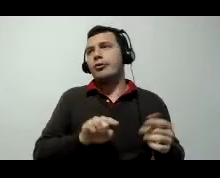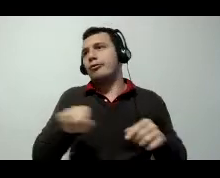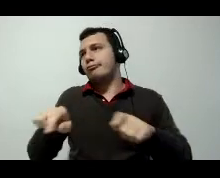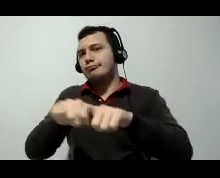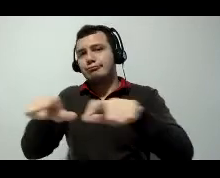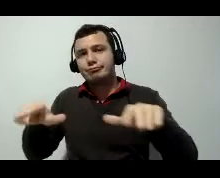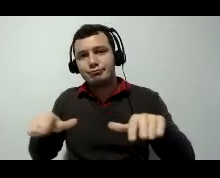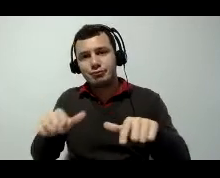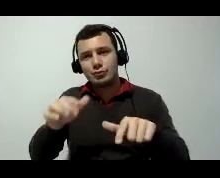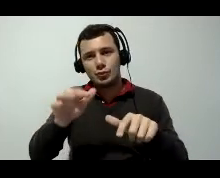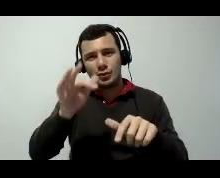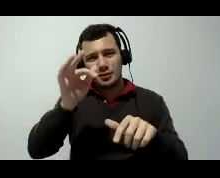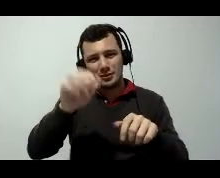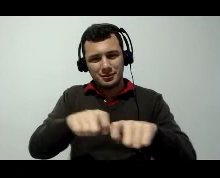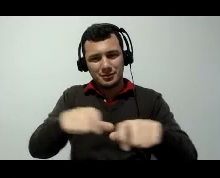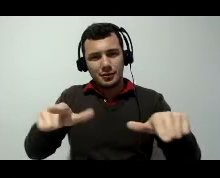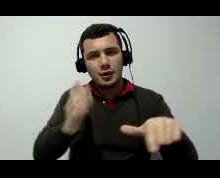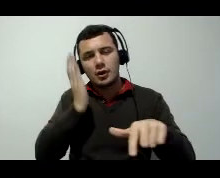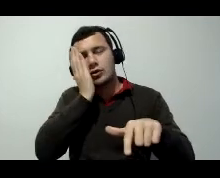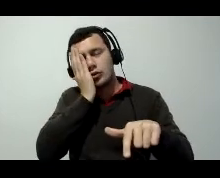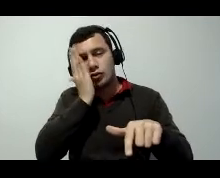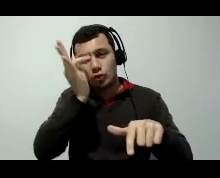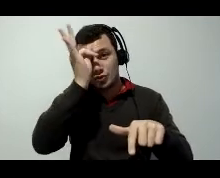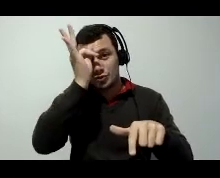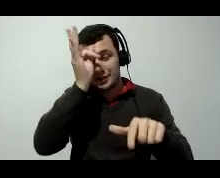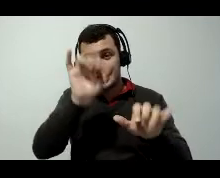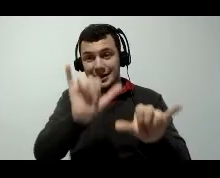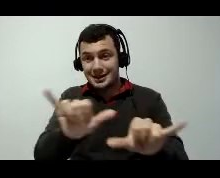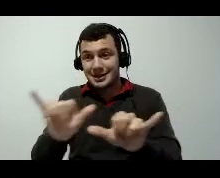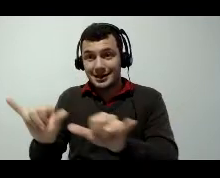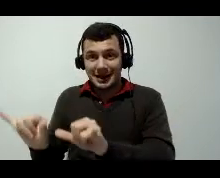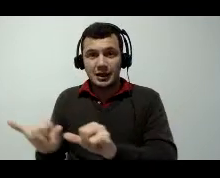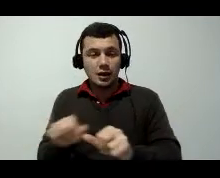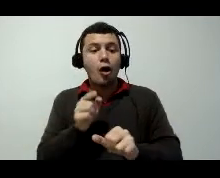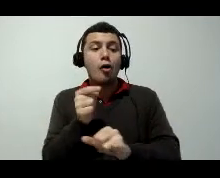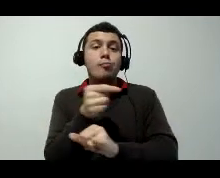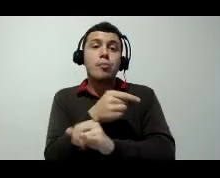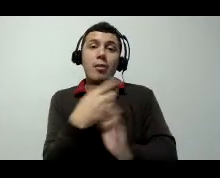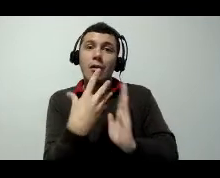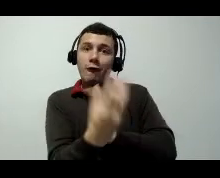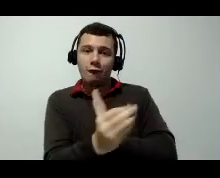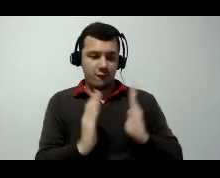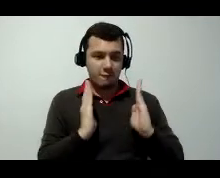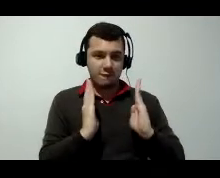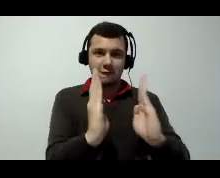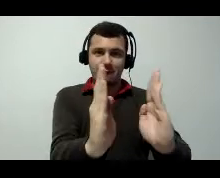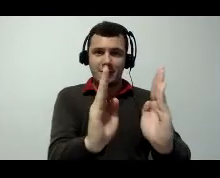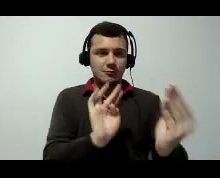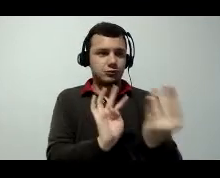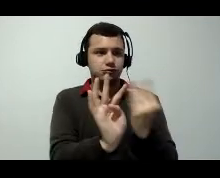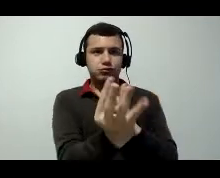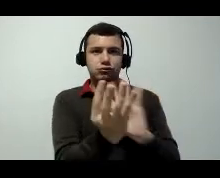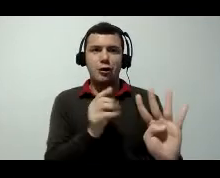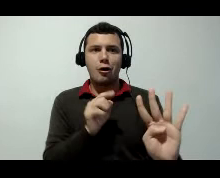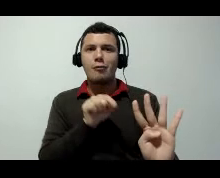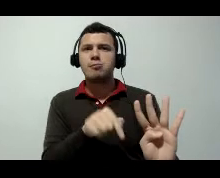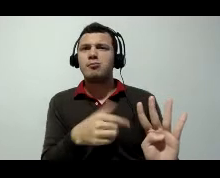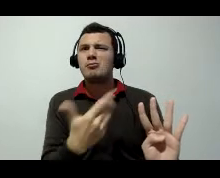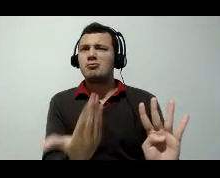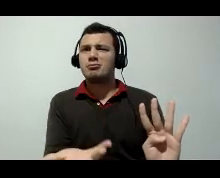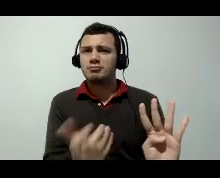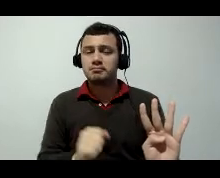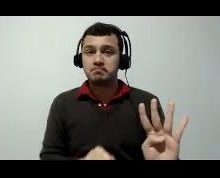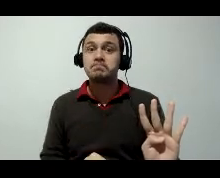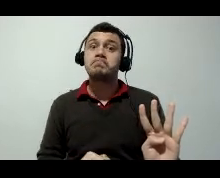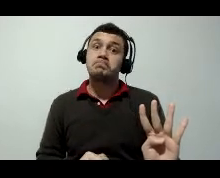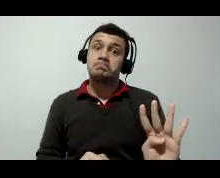los consultorios. Si la actividad que va a realizar el personal, incluidos los trabajadores de la salud, no involucra